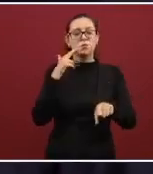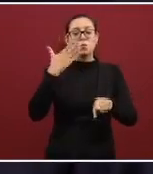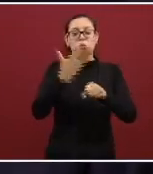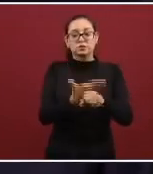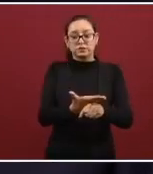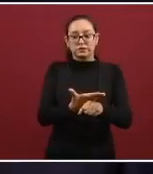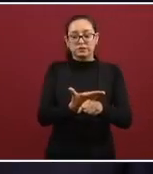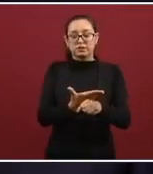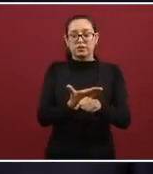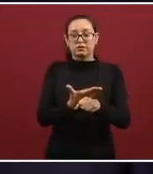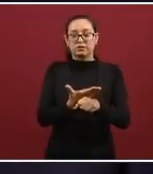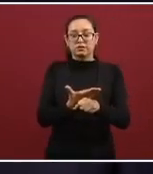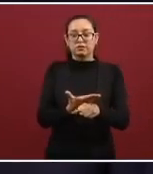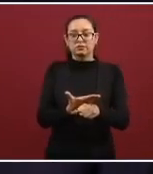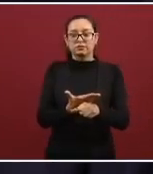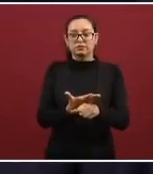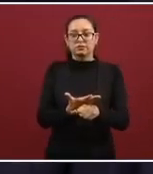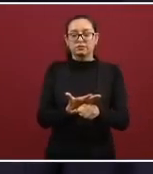que se tengan